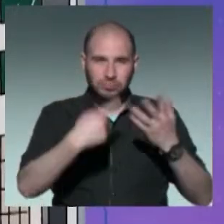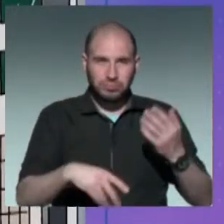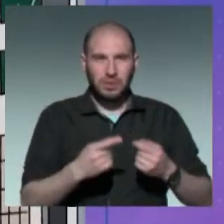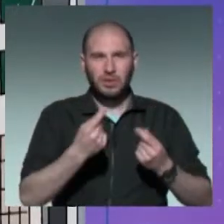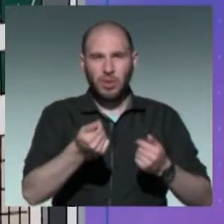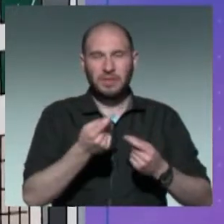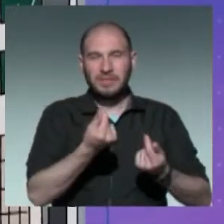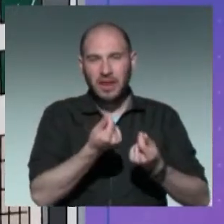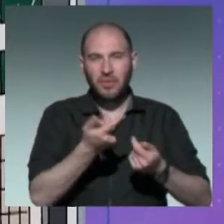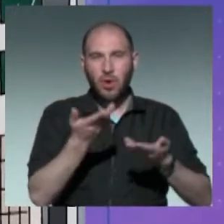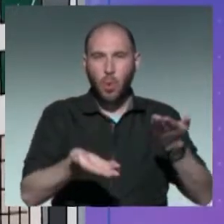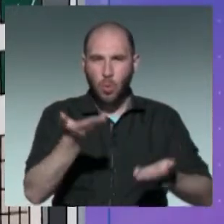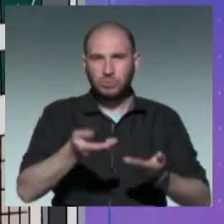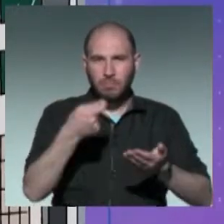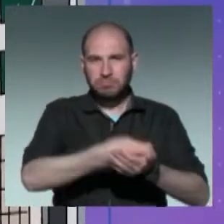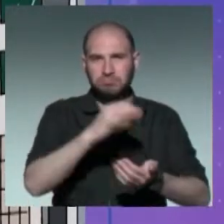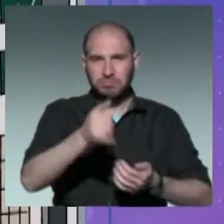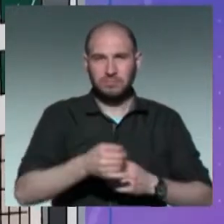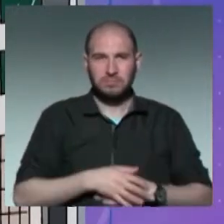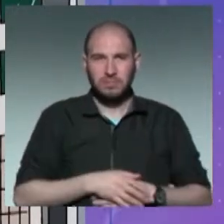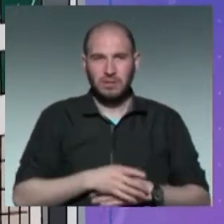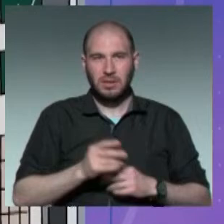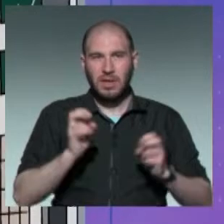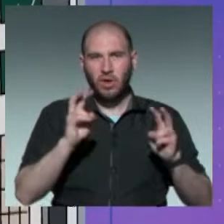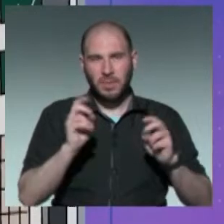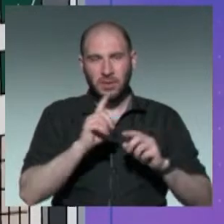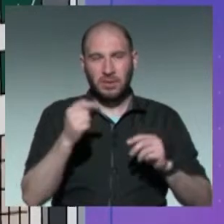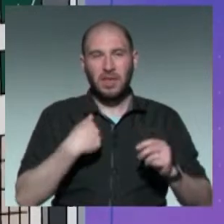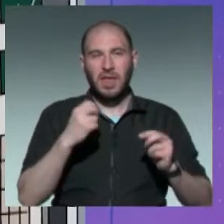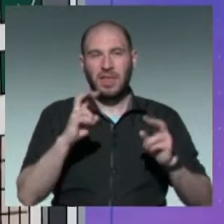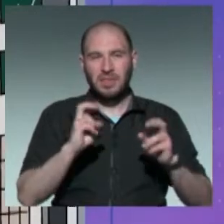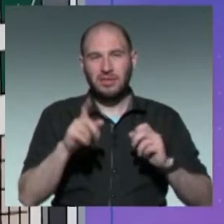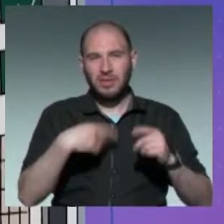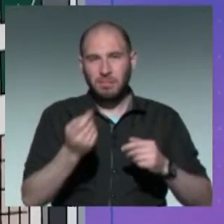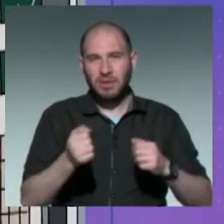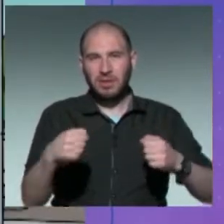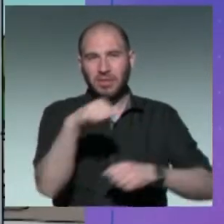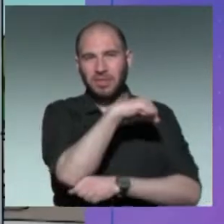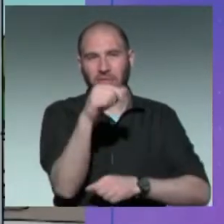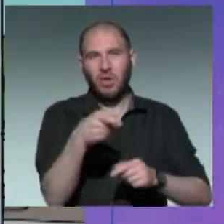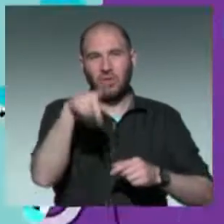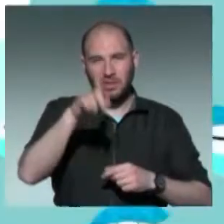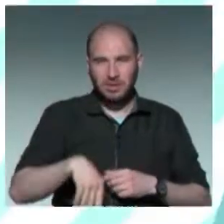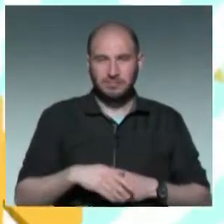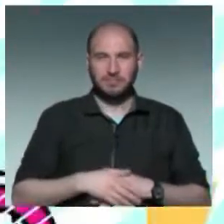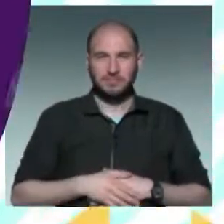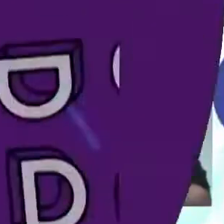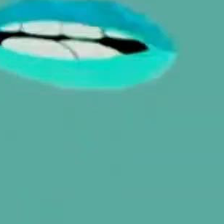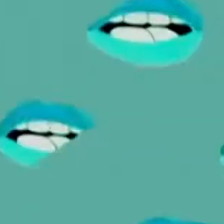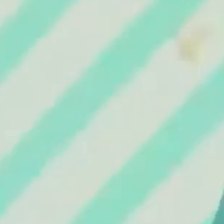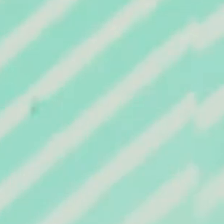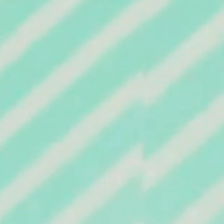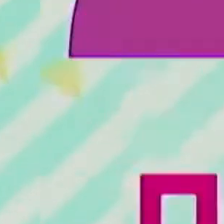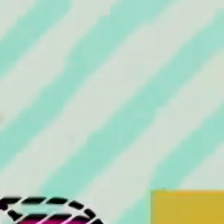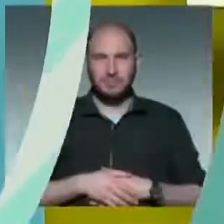Cobramos tarifas muy justas. No son comillas, mis dedos hacen eso después de estar sobre el volante todo el día.